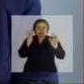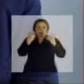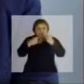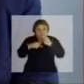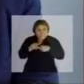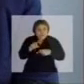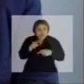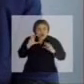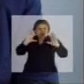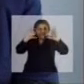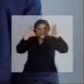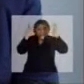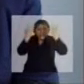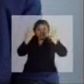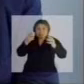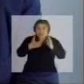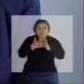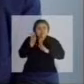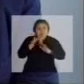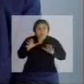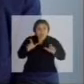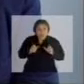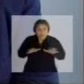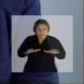Pero el hecho Es que la violencia Campea